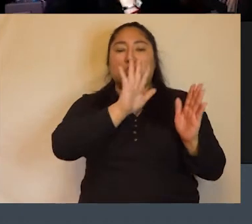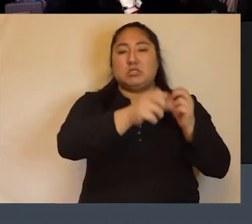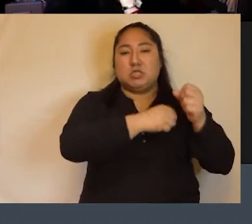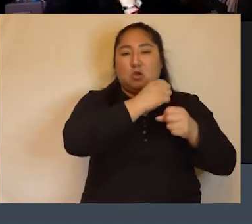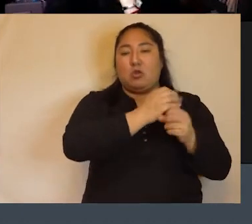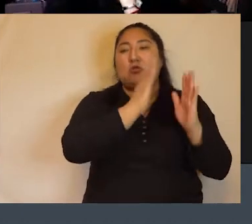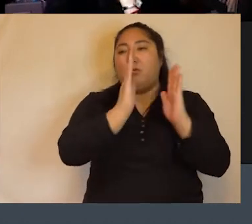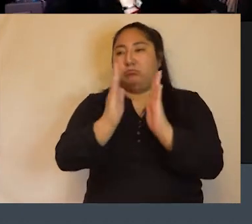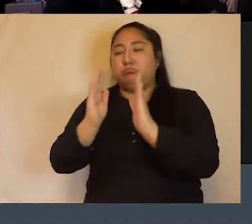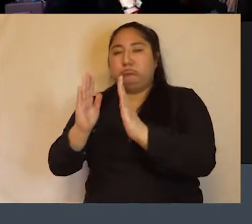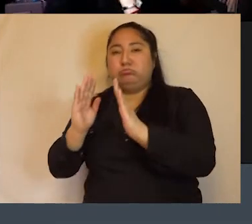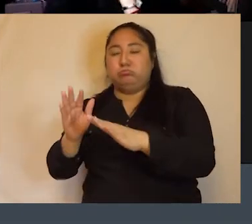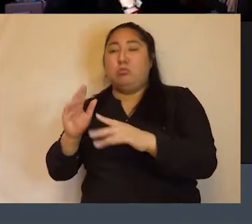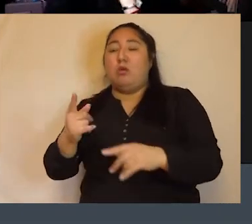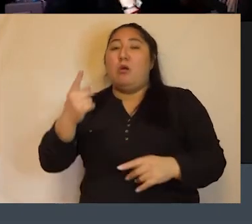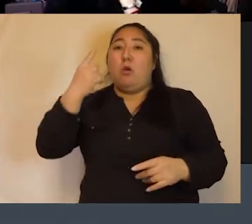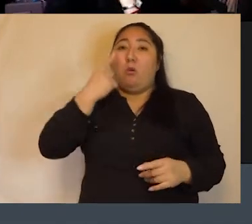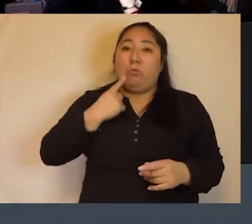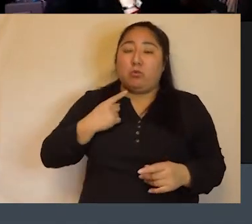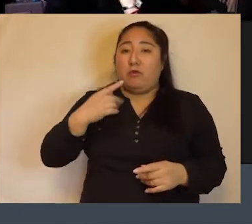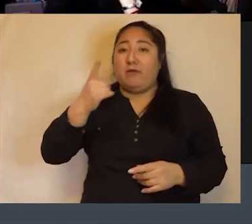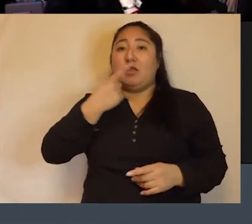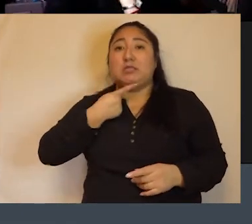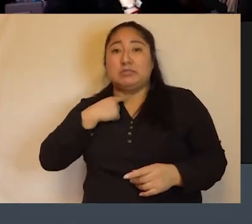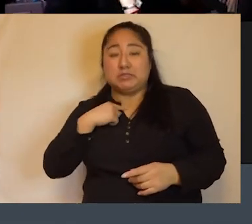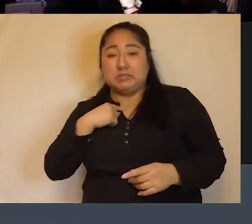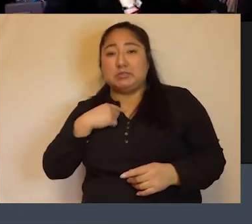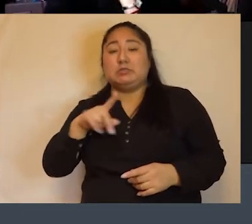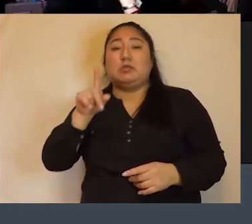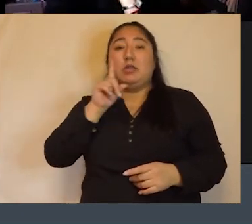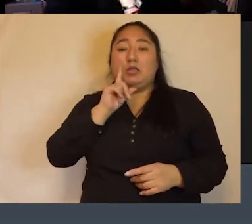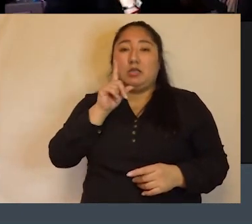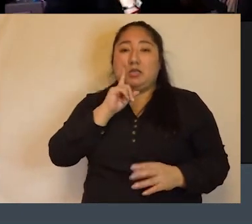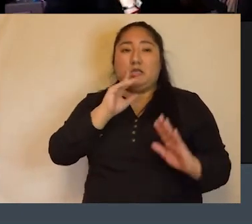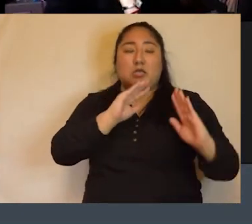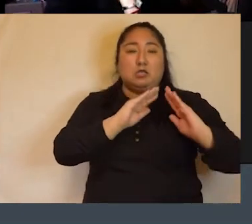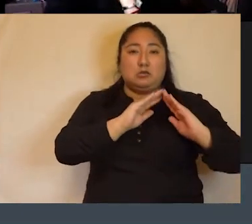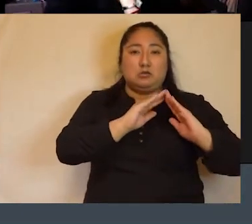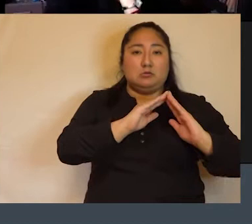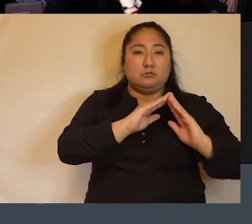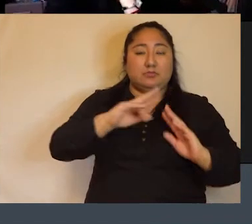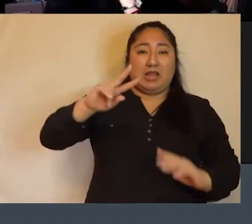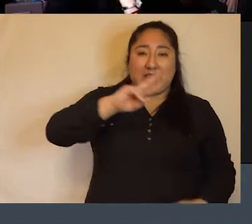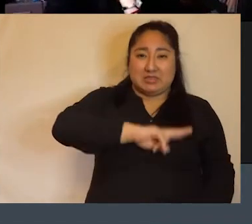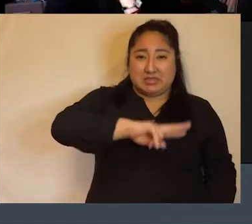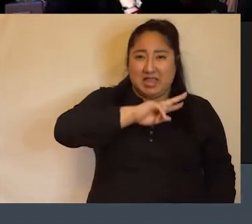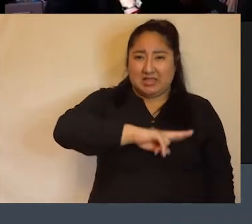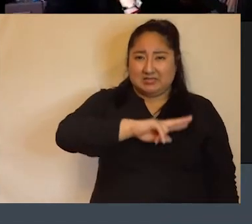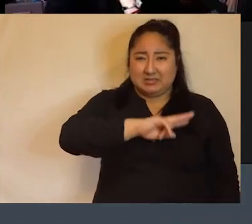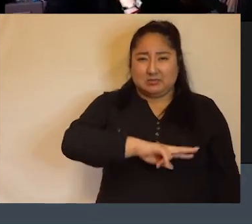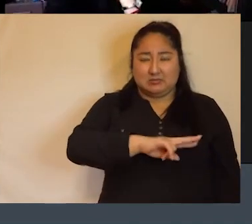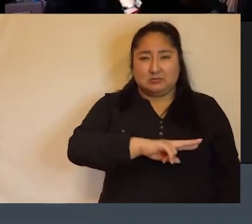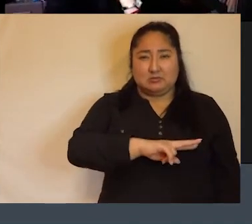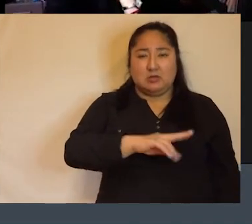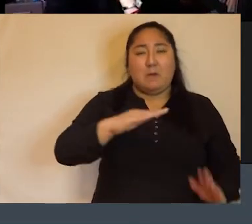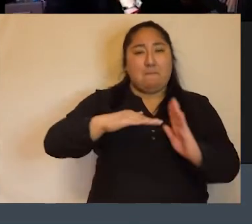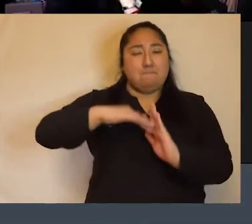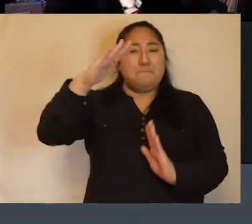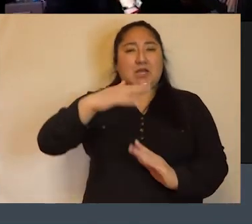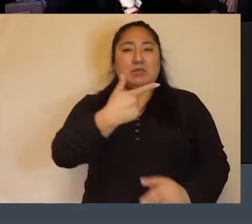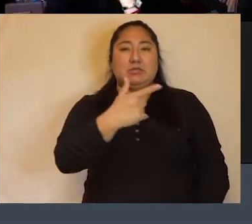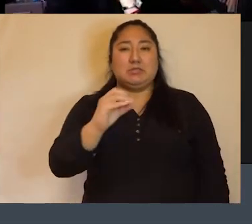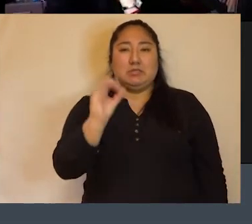5 años. Pruebas que no son menores, que tienen una tasa de reprobación de más